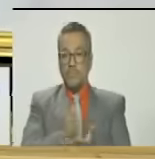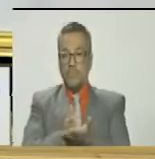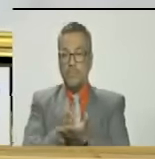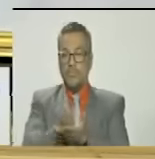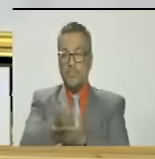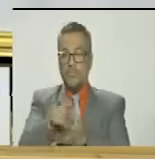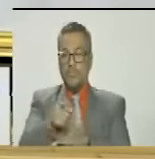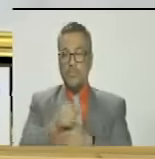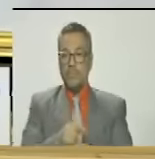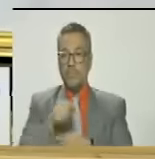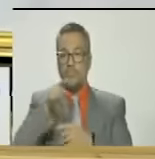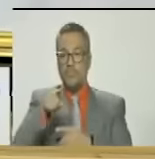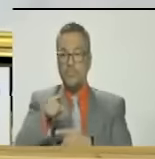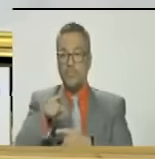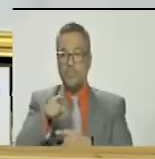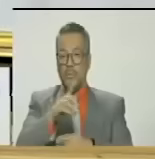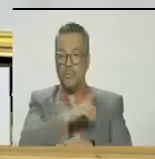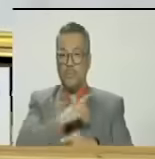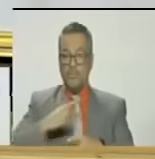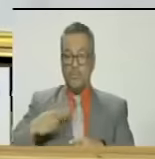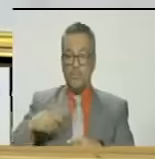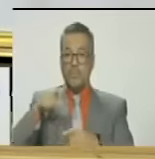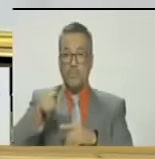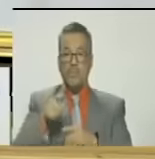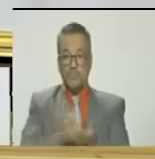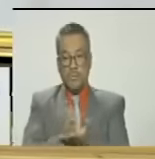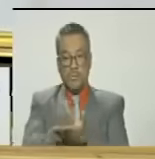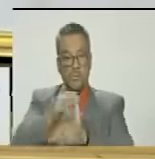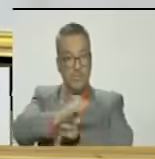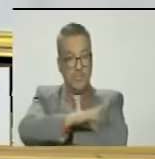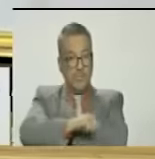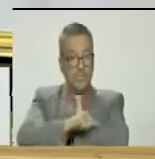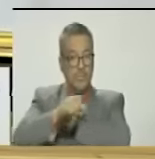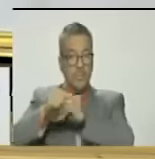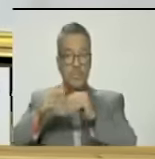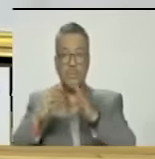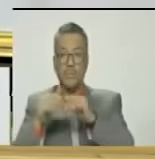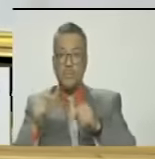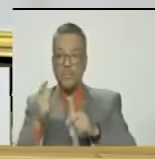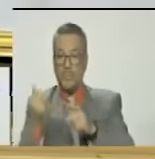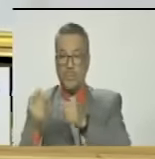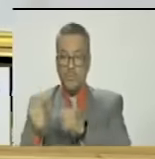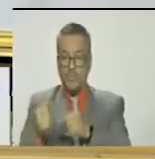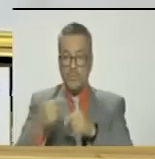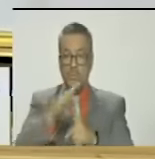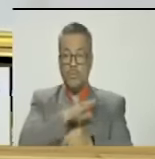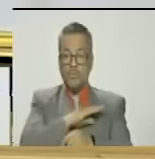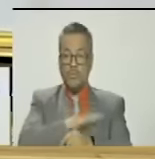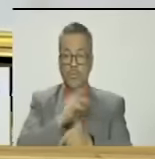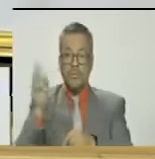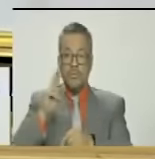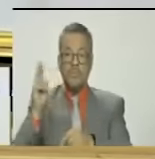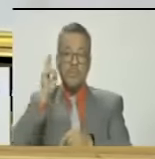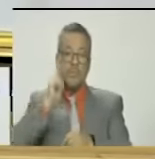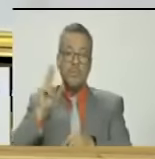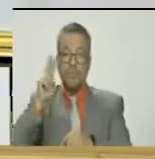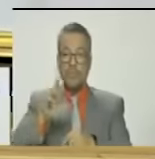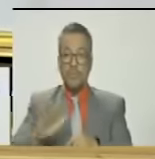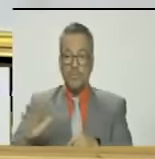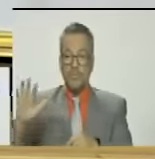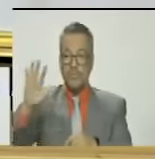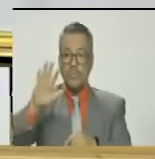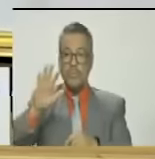persisten en esa intención de seguir robándose los dineros que solamente le pertenecen a la República